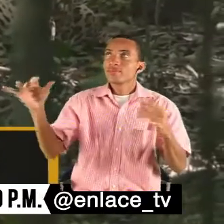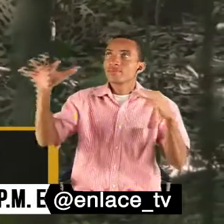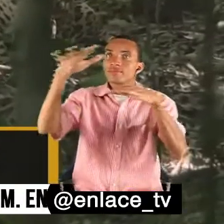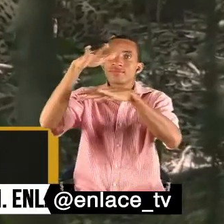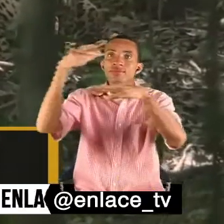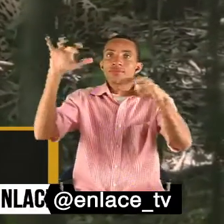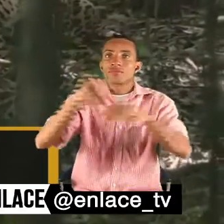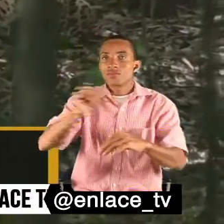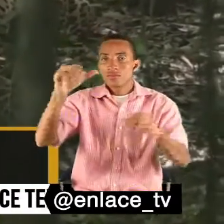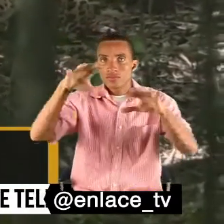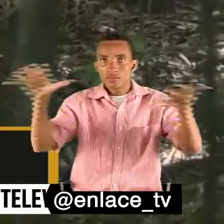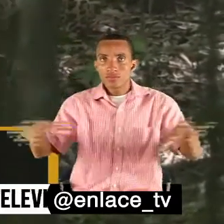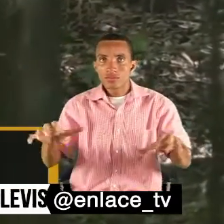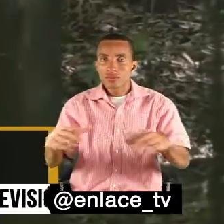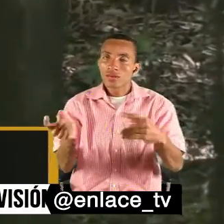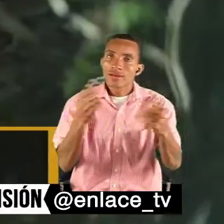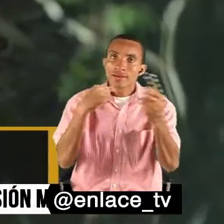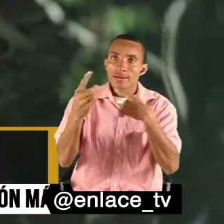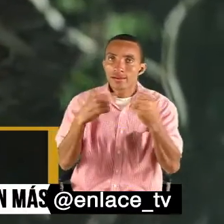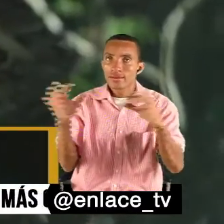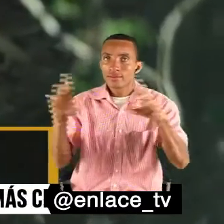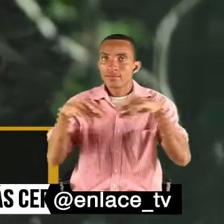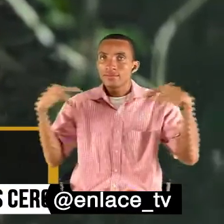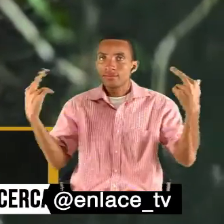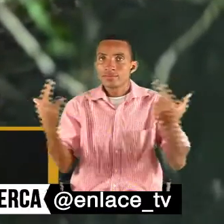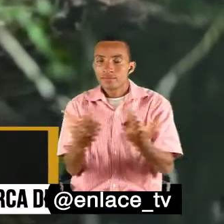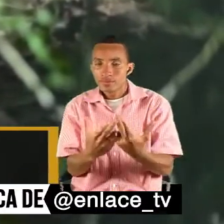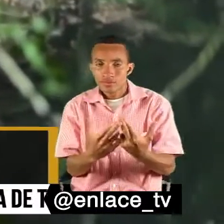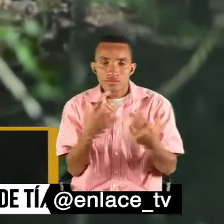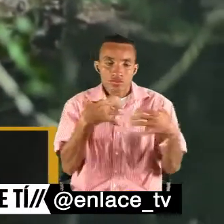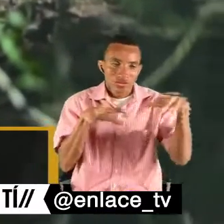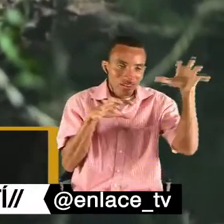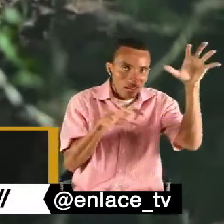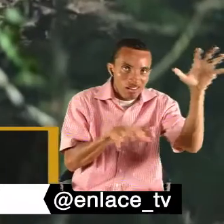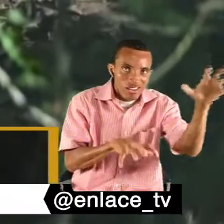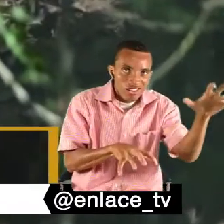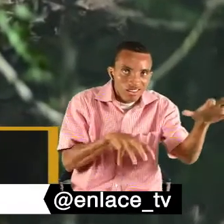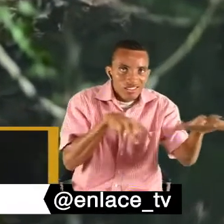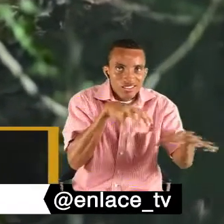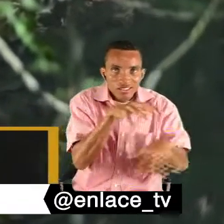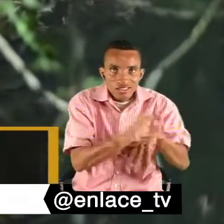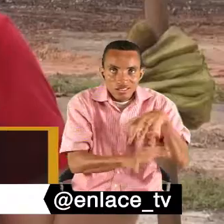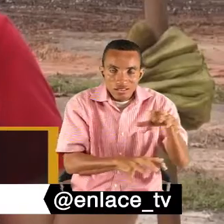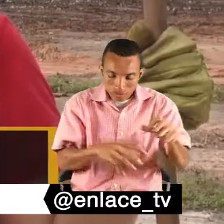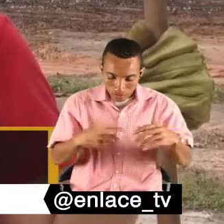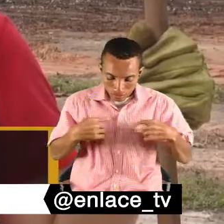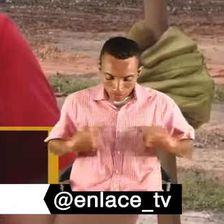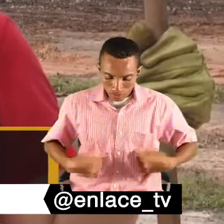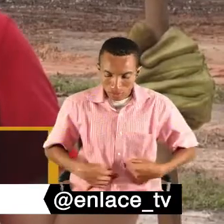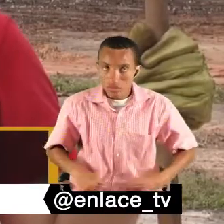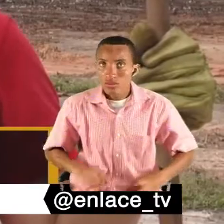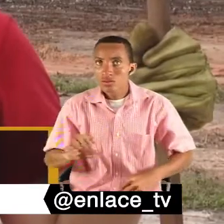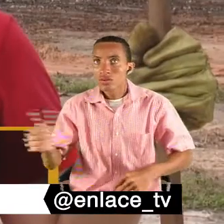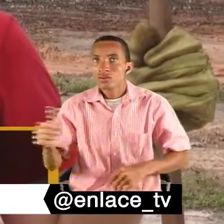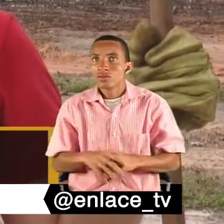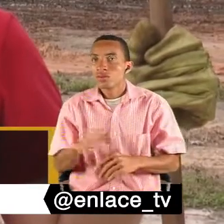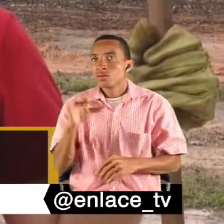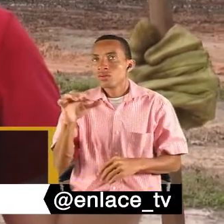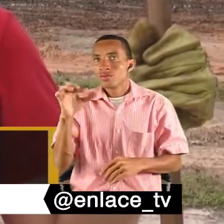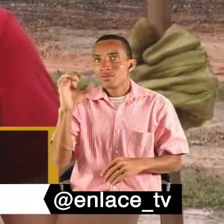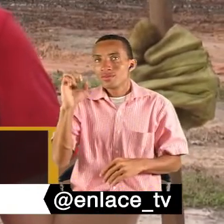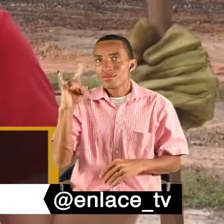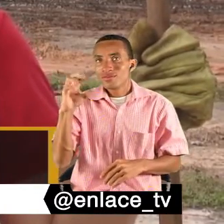actividades, como es un conversatorio sobre la conservación de jaguares y pumas, tendrá lugar en esta fecha. Pues con ocasión de la situación que se ha generado de